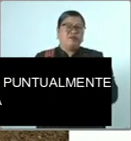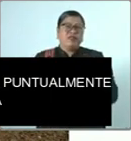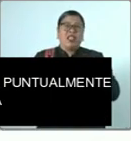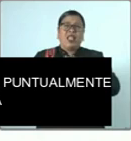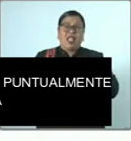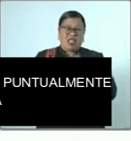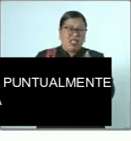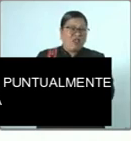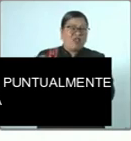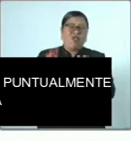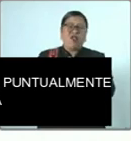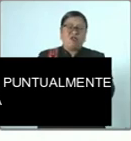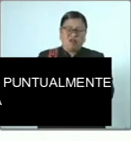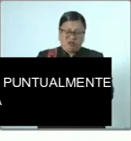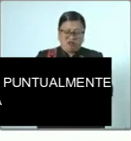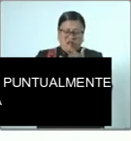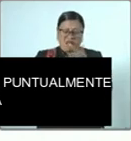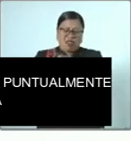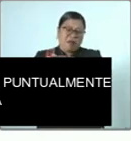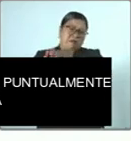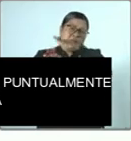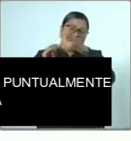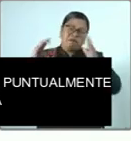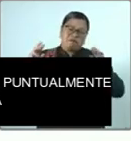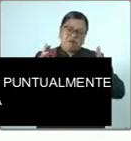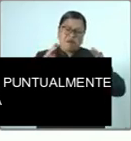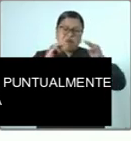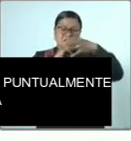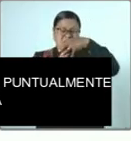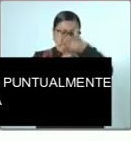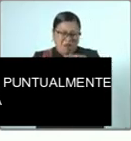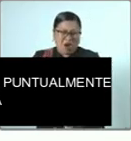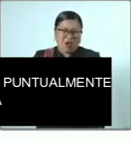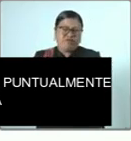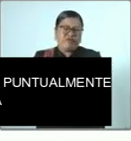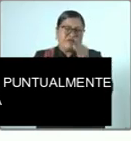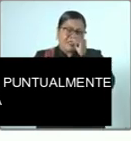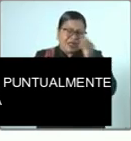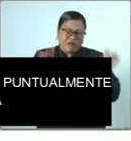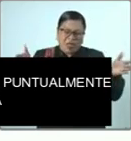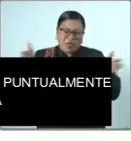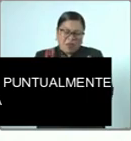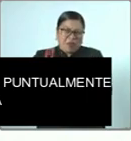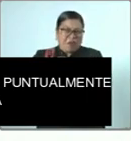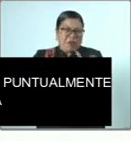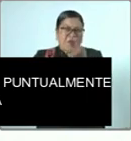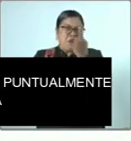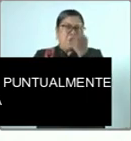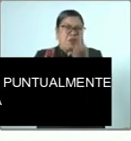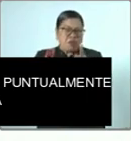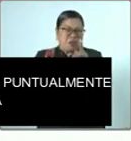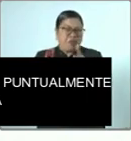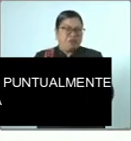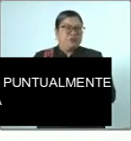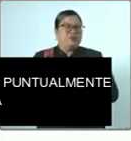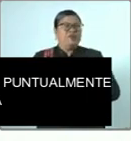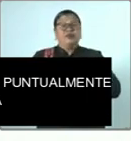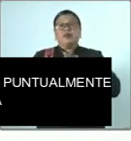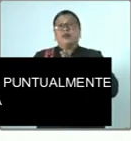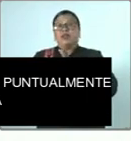taludes de la cinta asfáltica, dejando tal vez un solo carril de circulación. La que sigue. En los municipios que